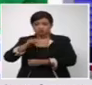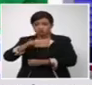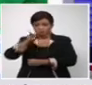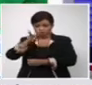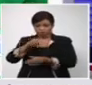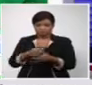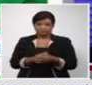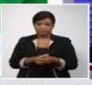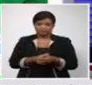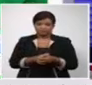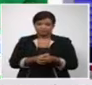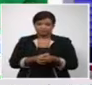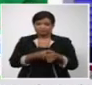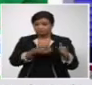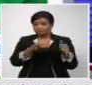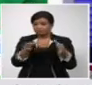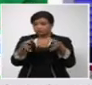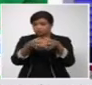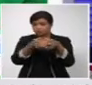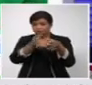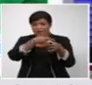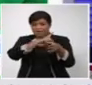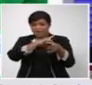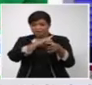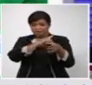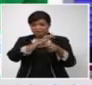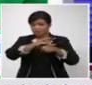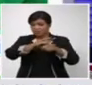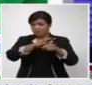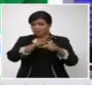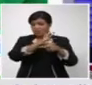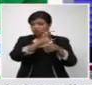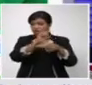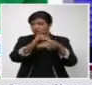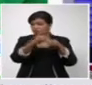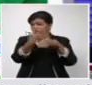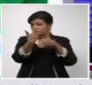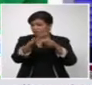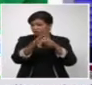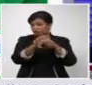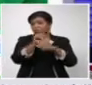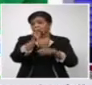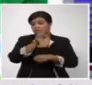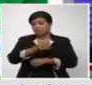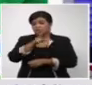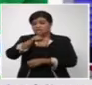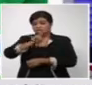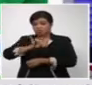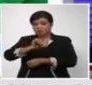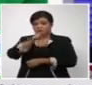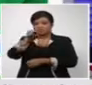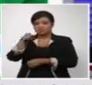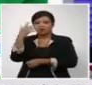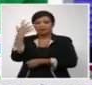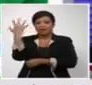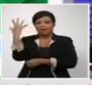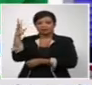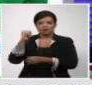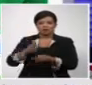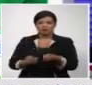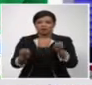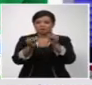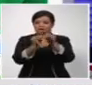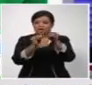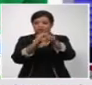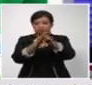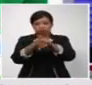19 de los diagnosticados ayer, y nos estamos refiriendo a los casos importados, pues con fuente de infección en el